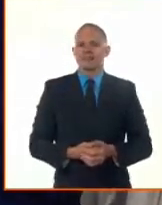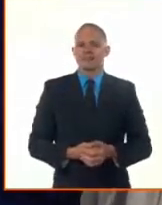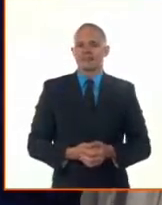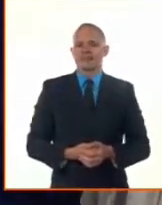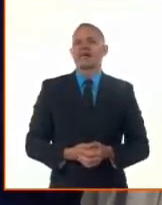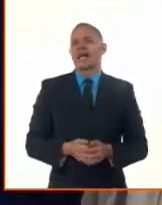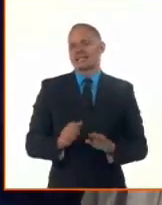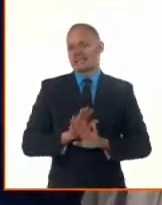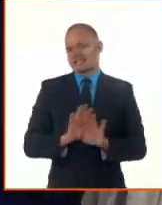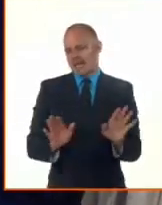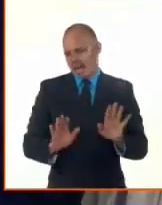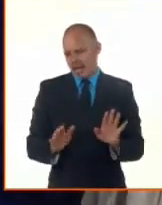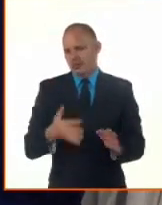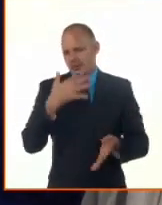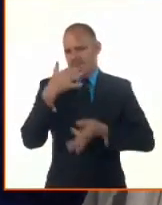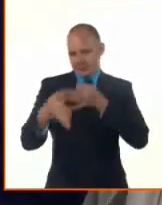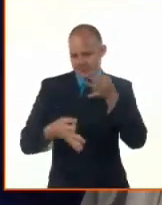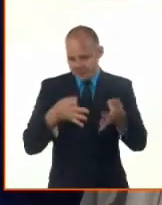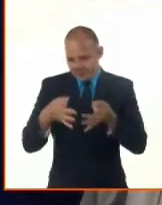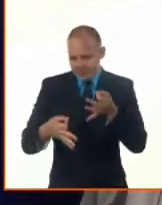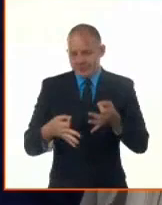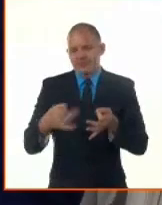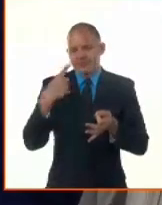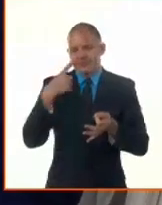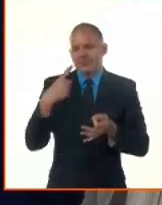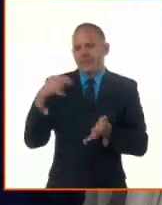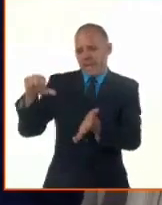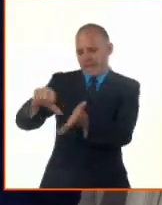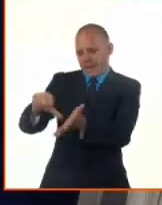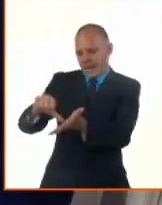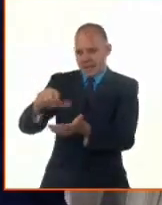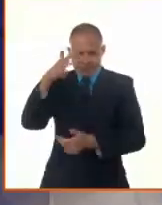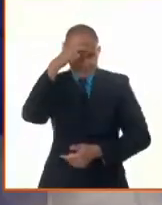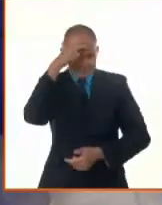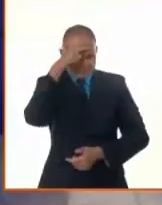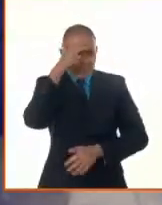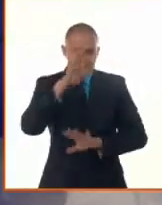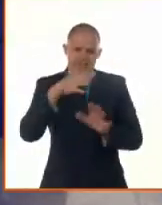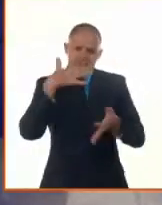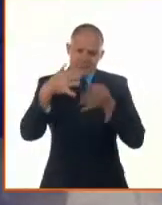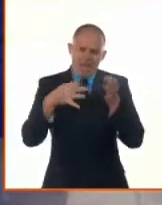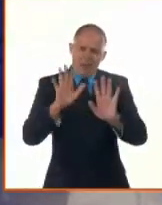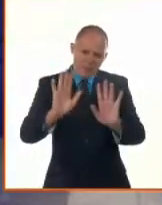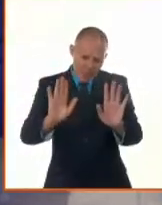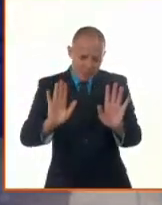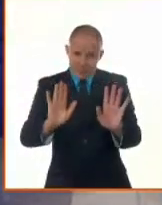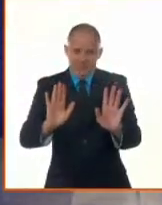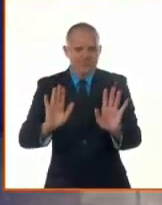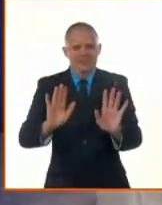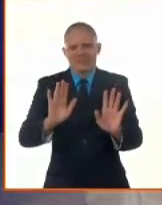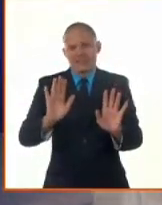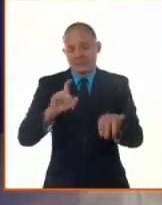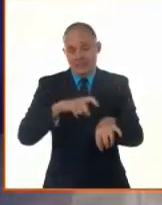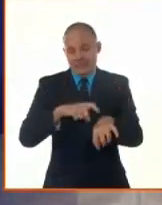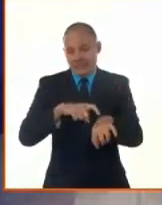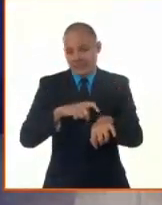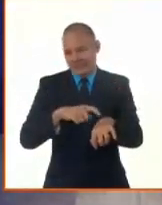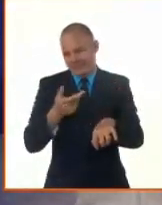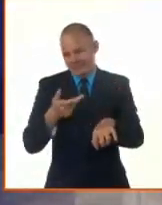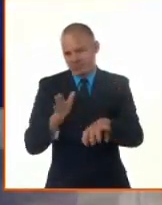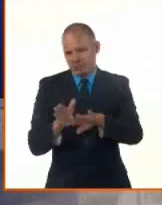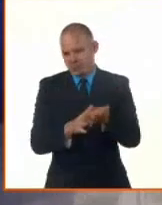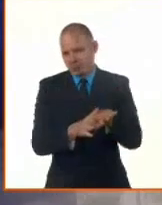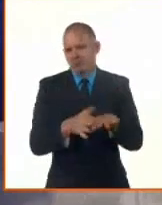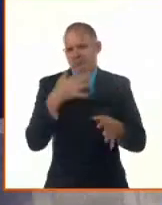Saudita Irán tal vez va después es mejor decirlo bueno como usted quiera Bueno voy a dar la conclusión Porque siempre nos falta tiempo vamos a